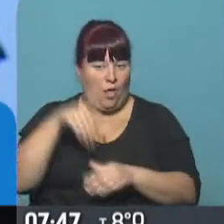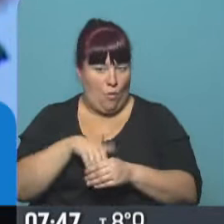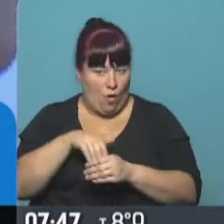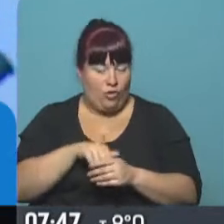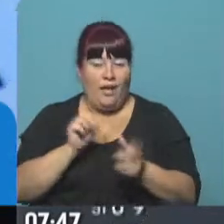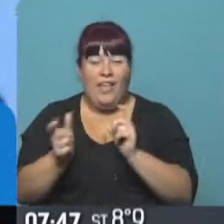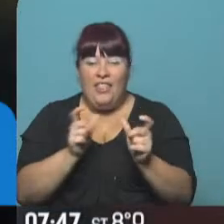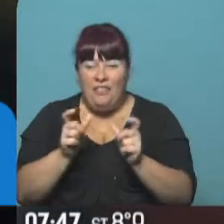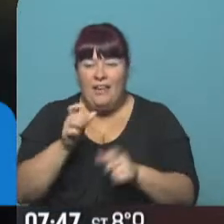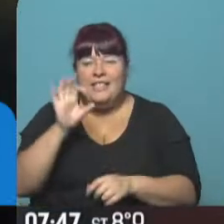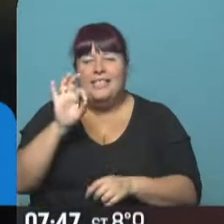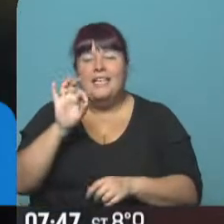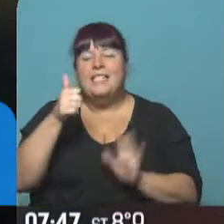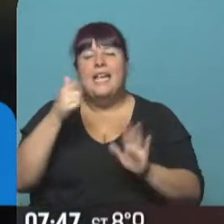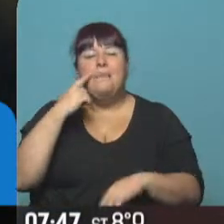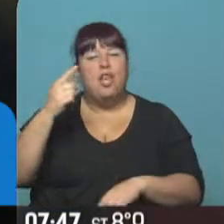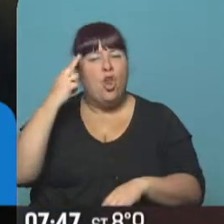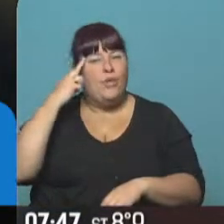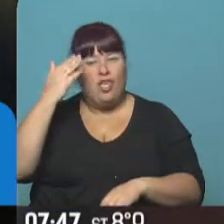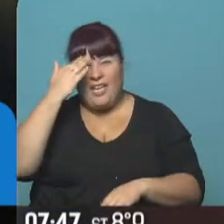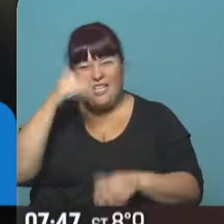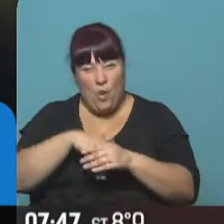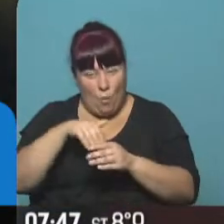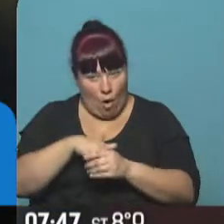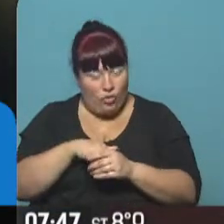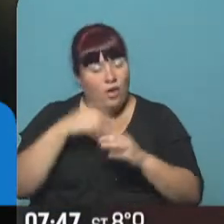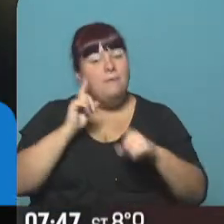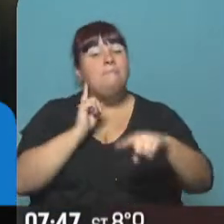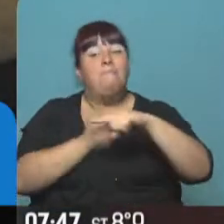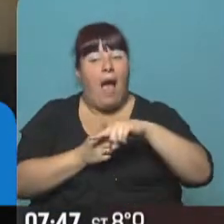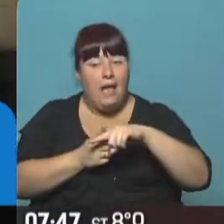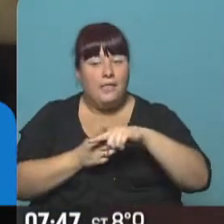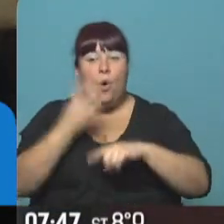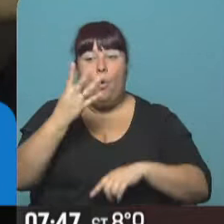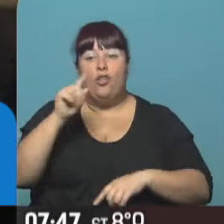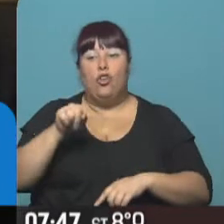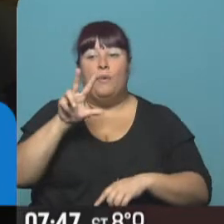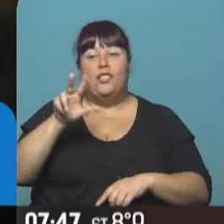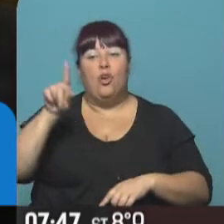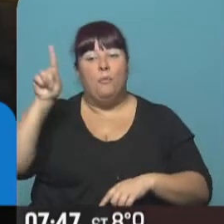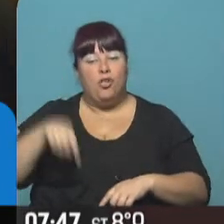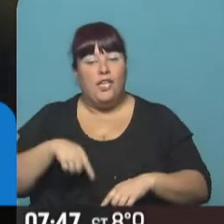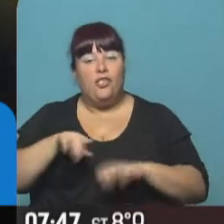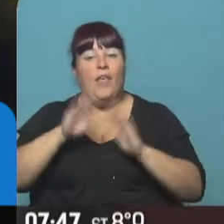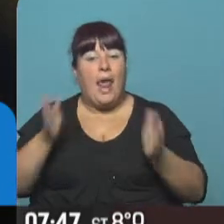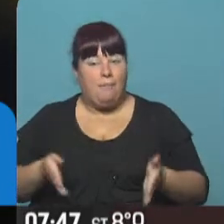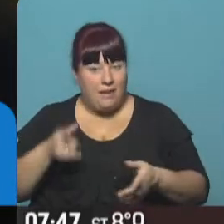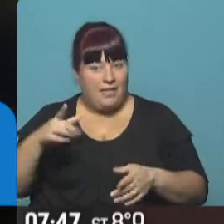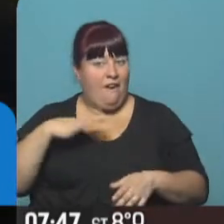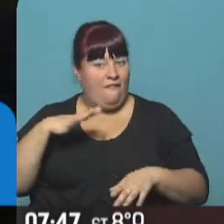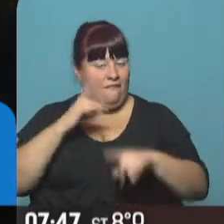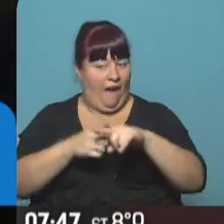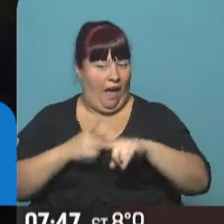A la diferencia de apenas 6.915 votos, hay que sumarle el 4,32% de las mesas que no